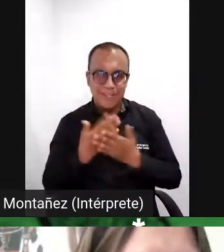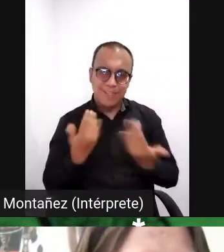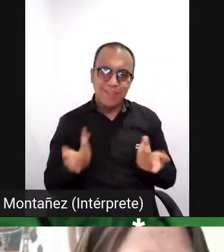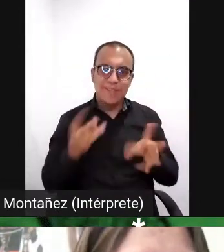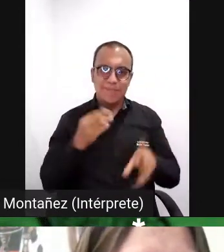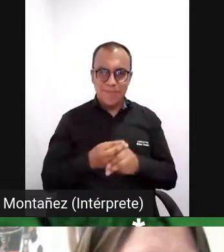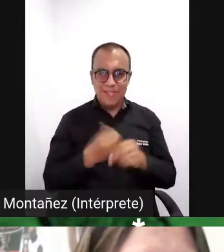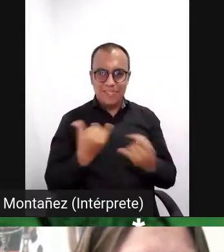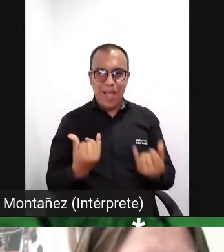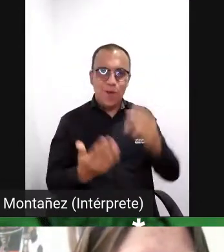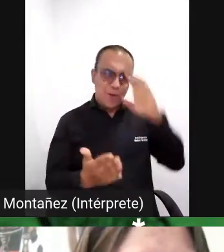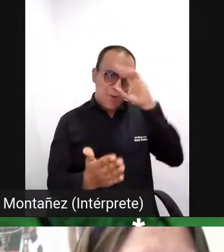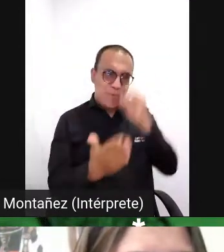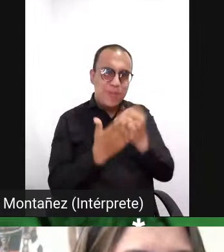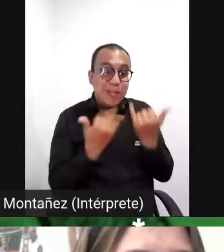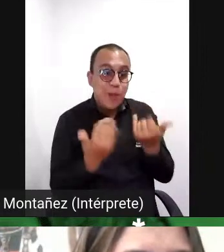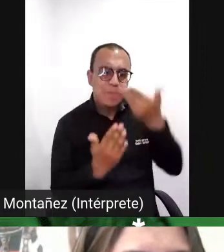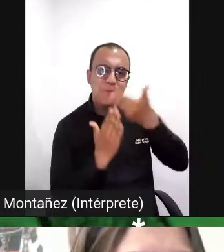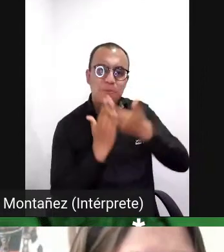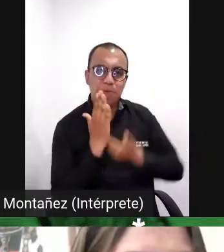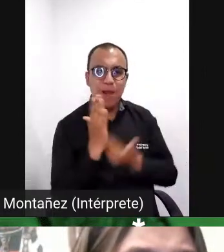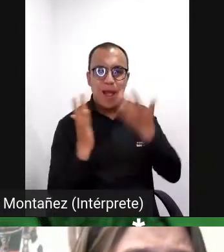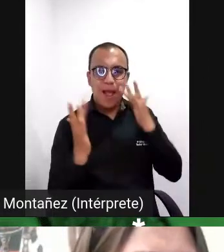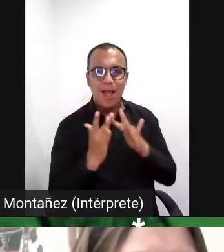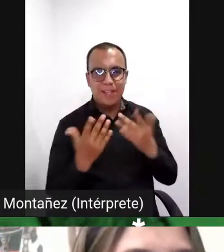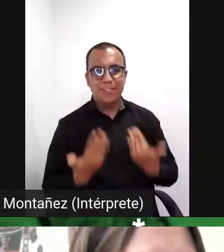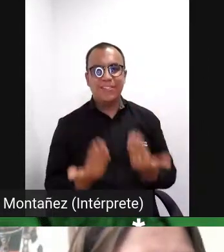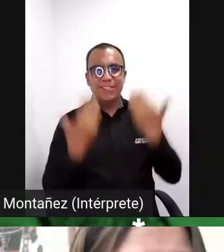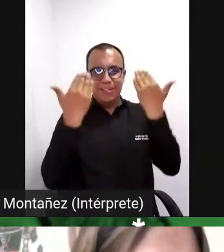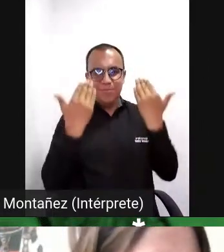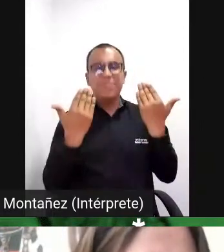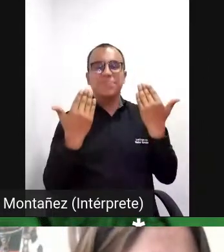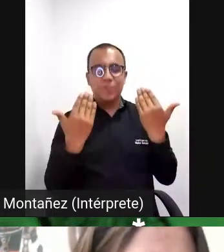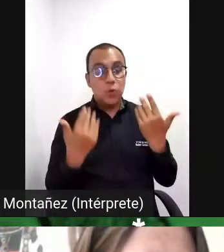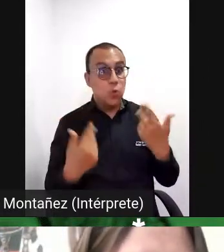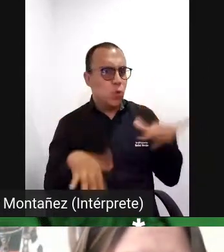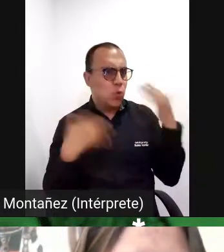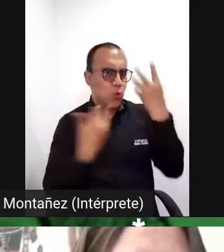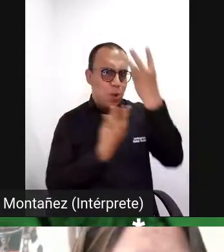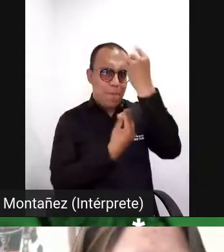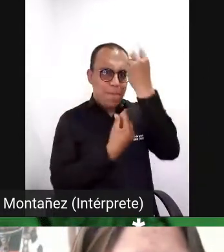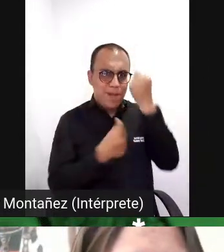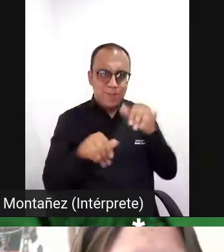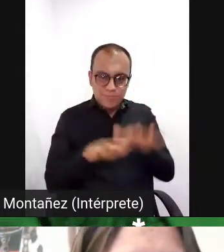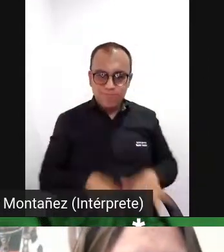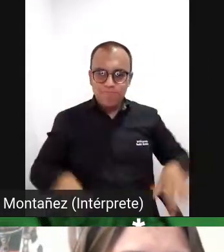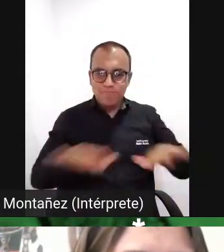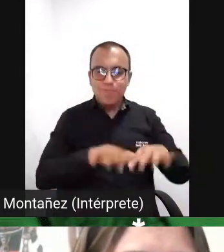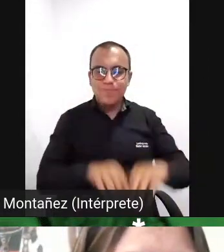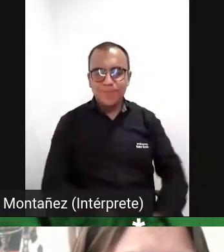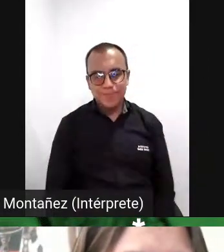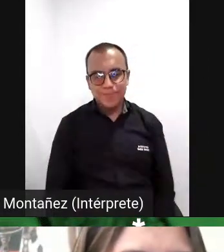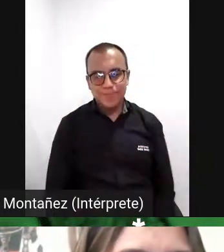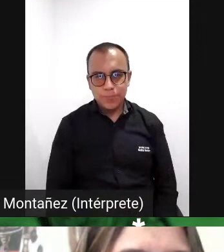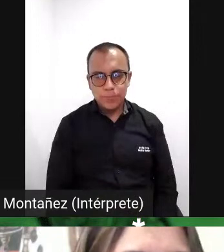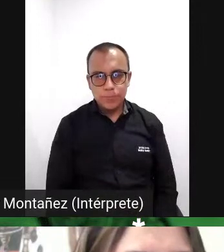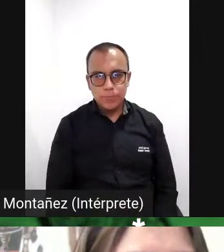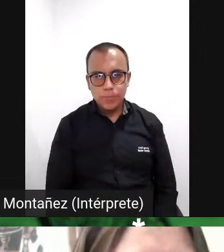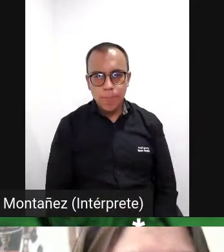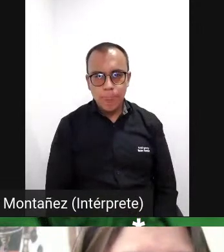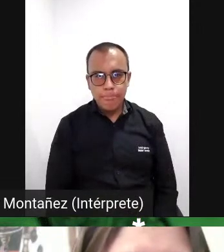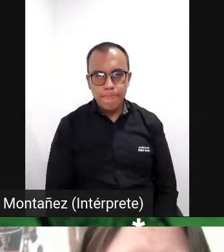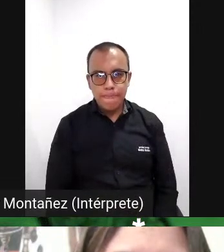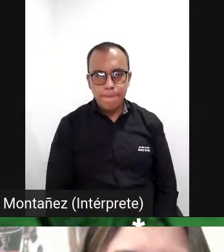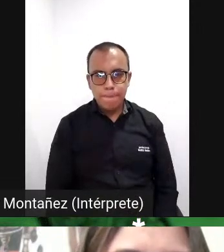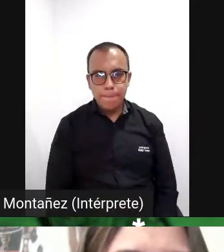estos comentarios que solo nos permiten ver que están valorando este gran espacio. Entonces, tenemos